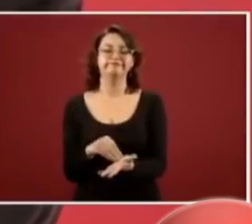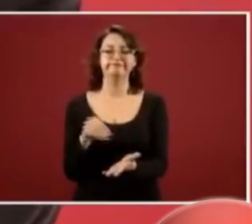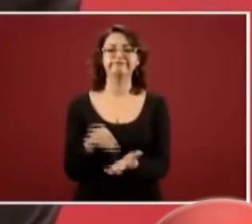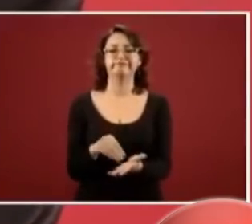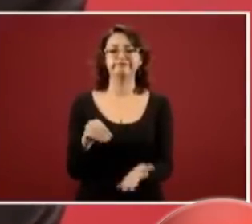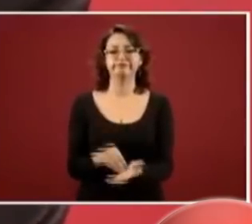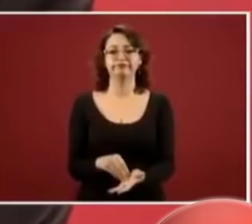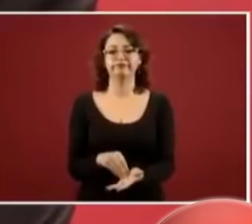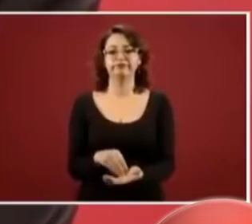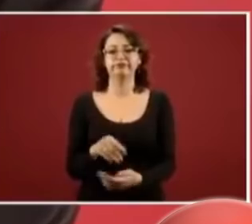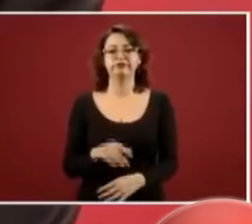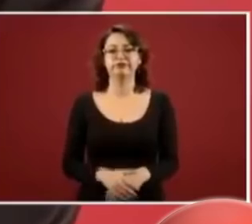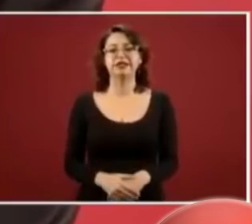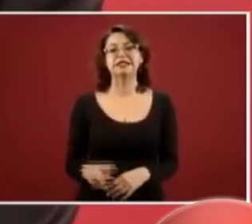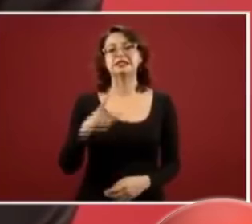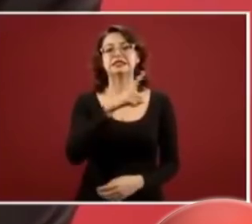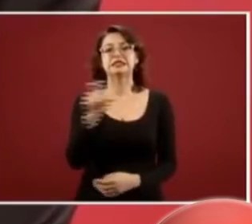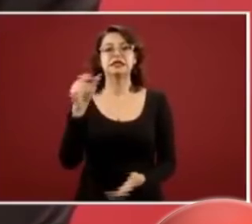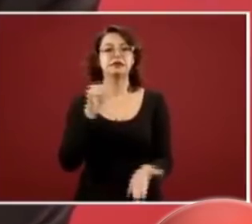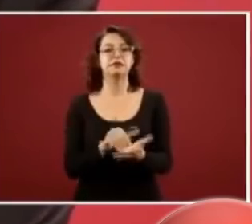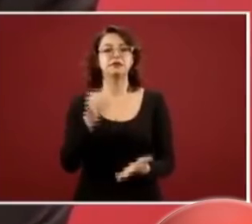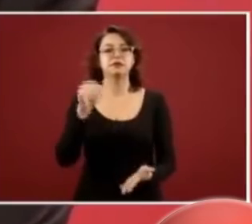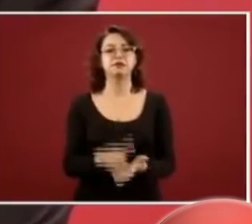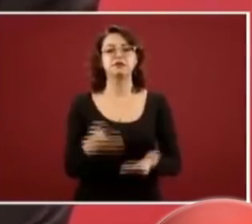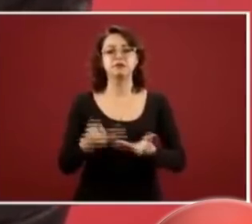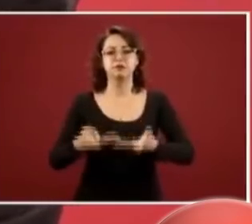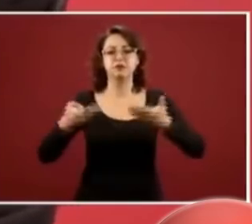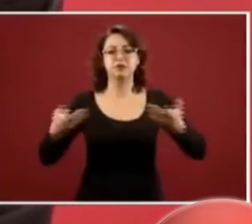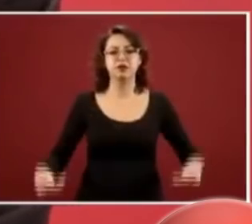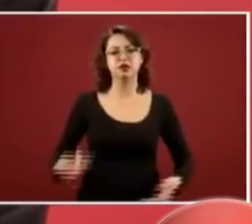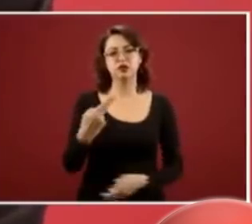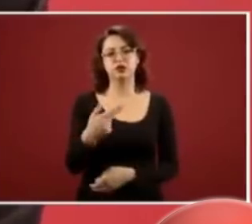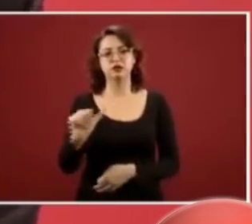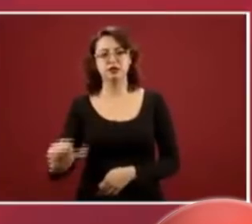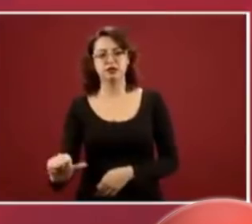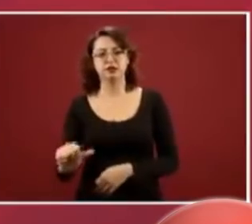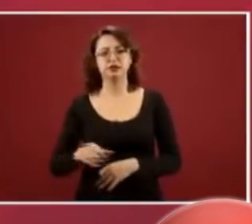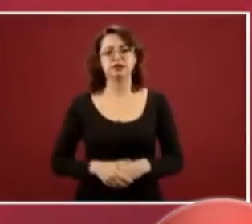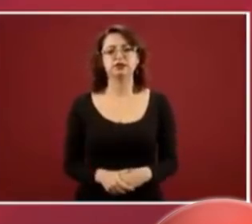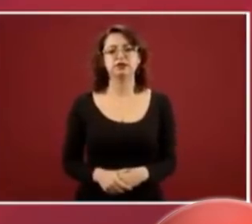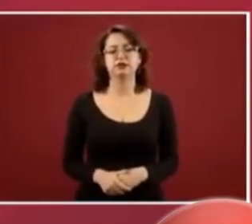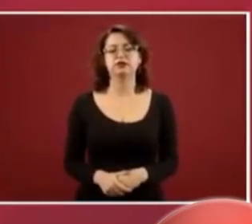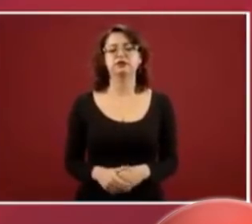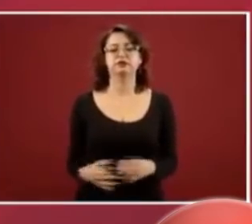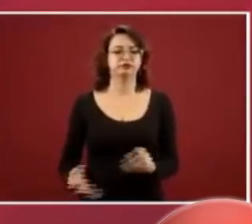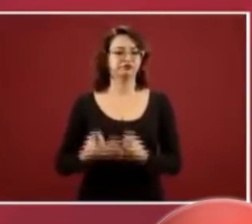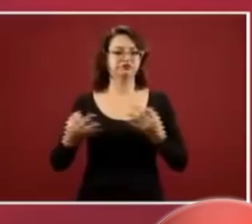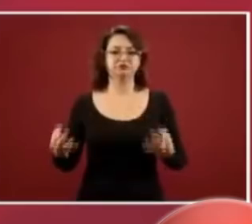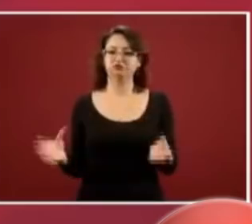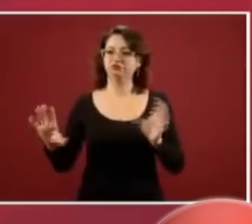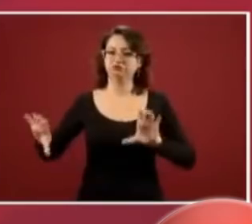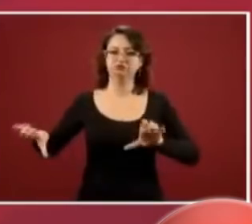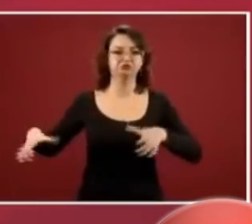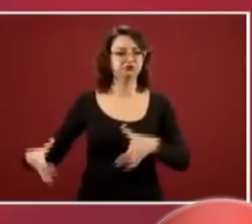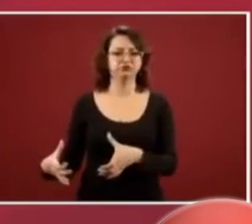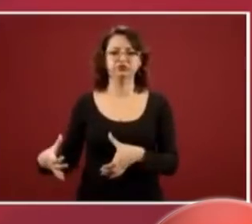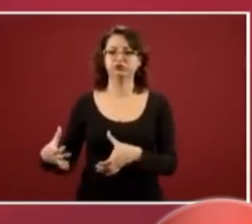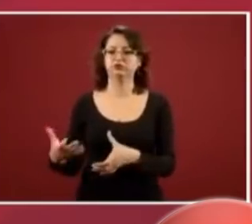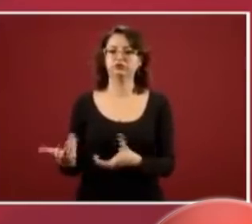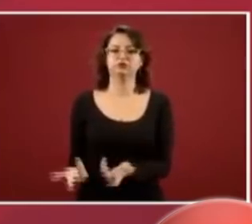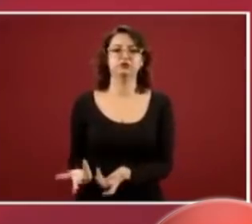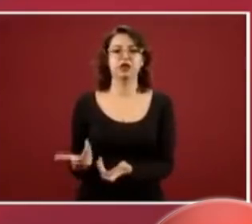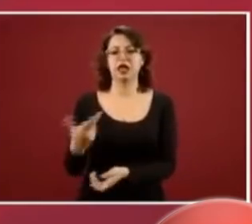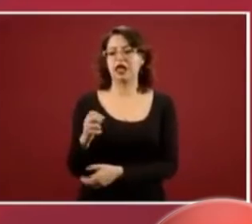más de 100 millones de hectáreas. Son tierras comunales, son